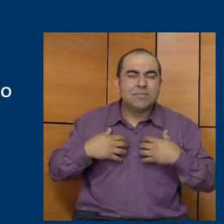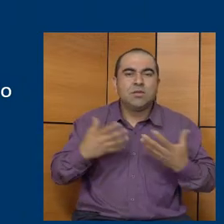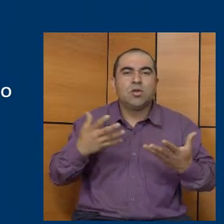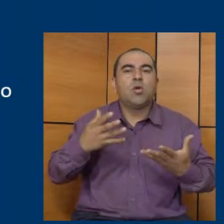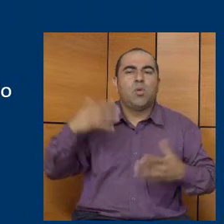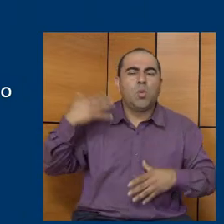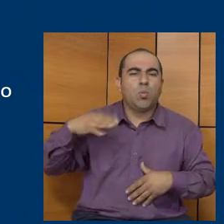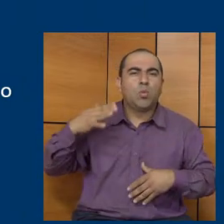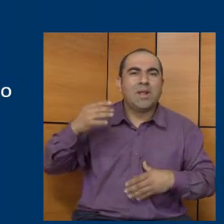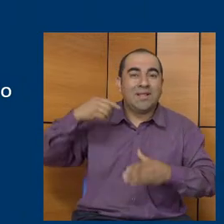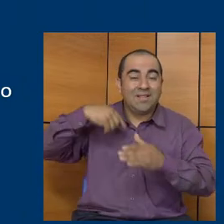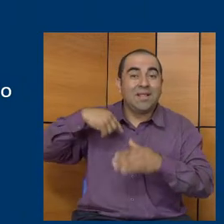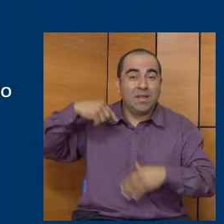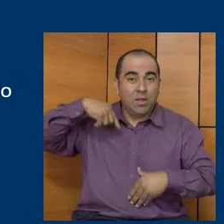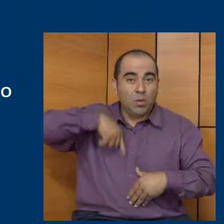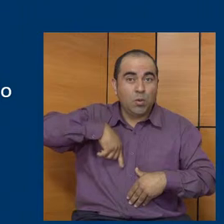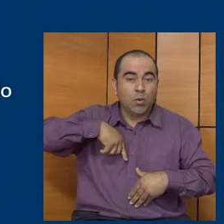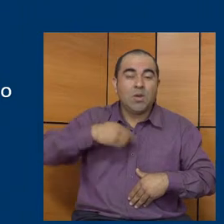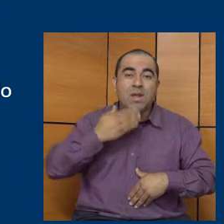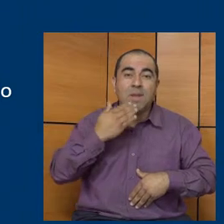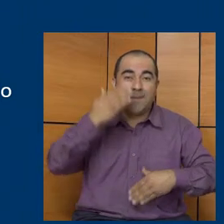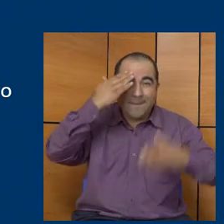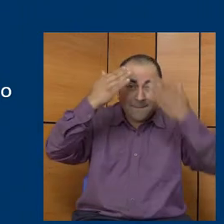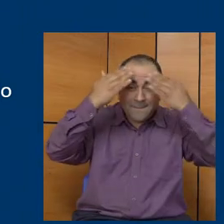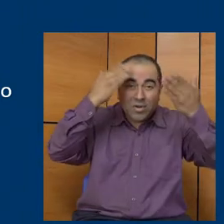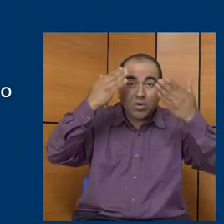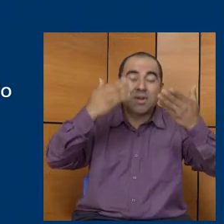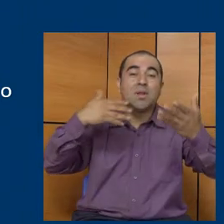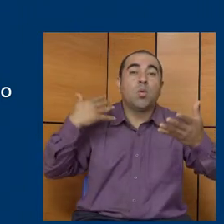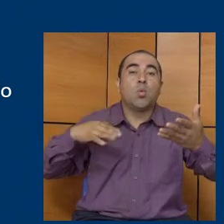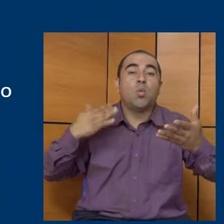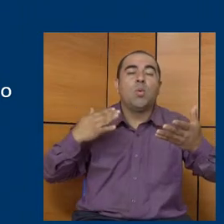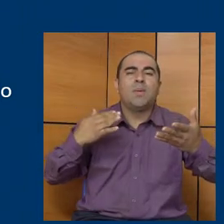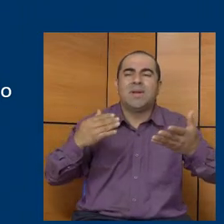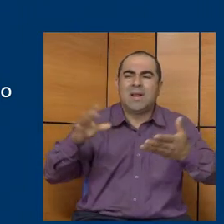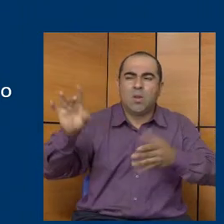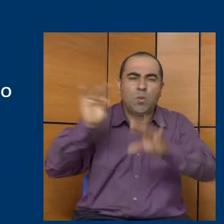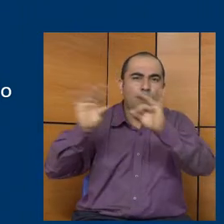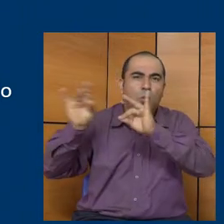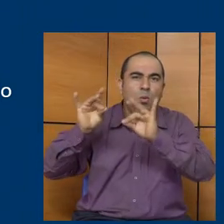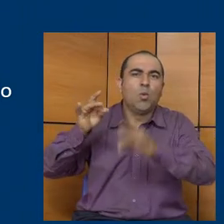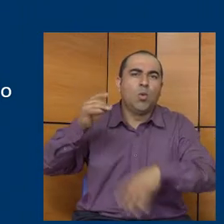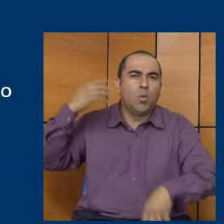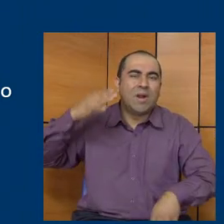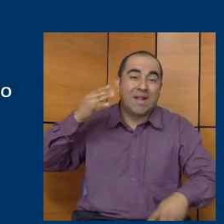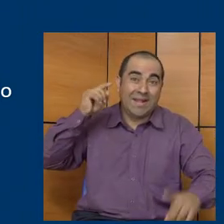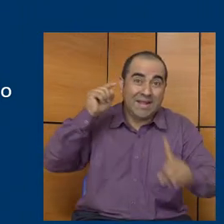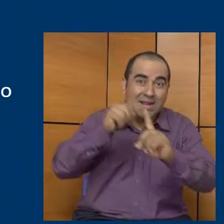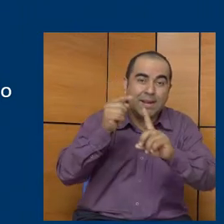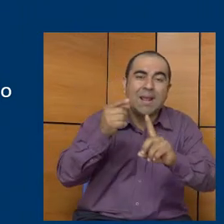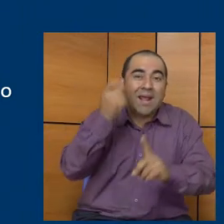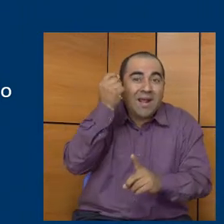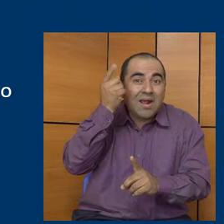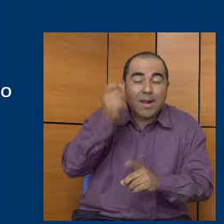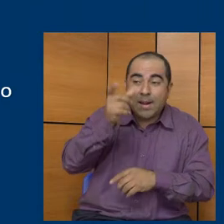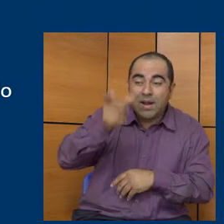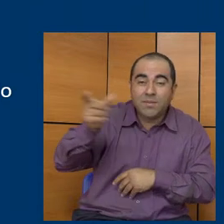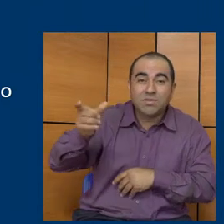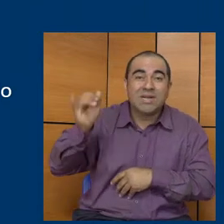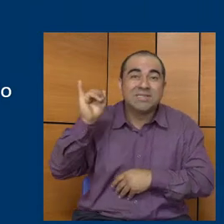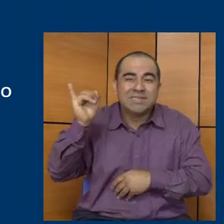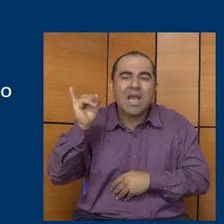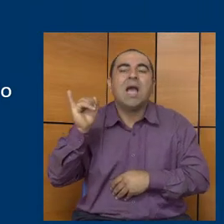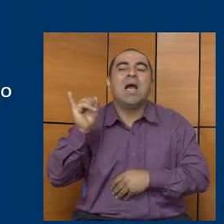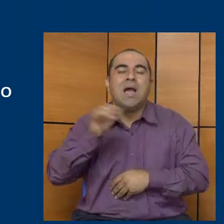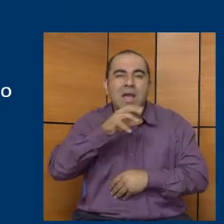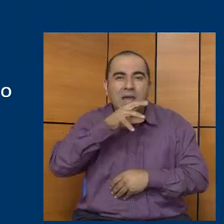elementos claves dentro de esas variables psicológicas, son elementos claves para entender por qué la gente, por qué las personas